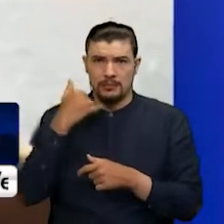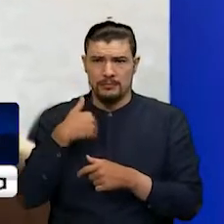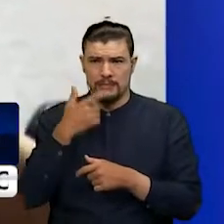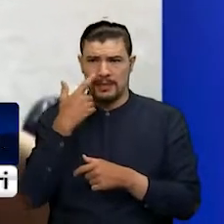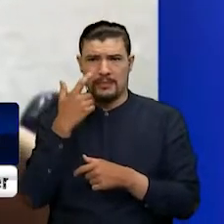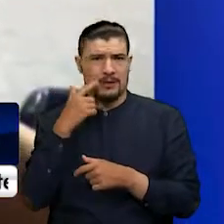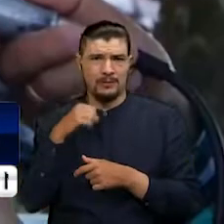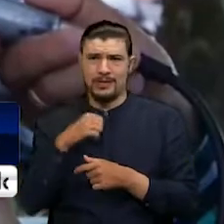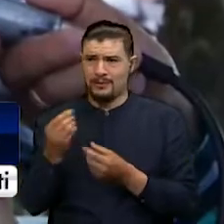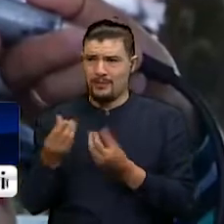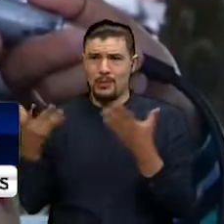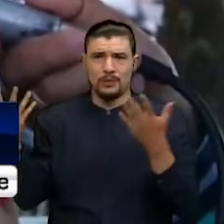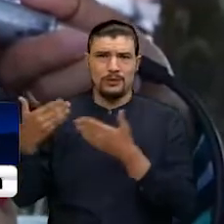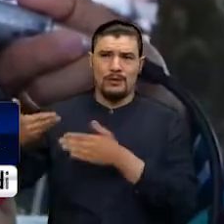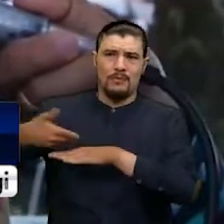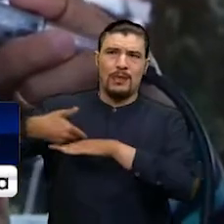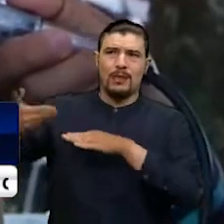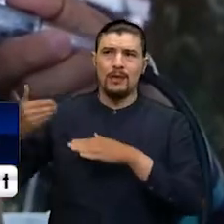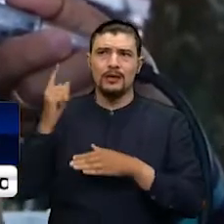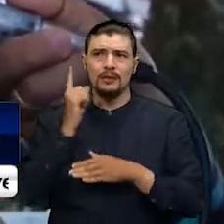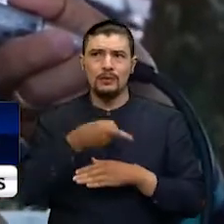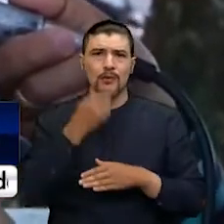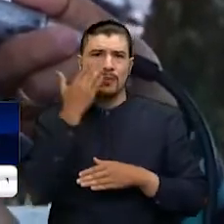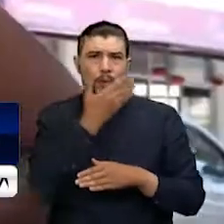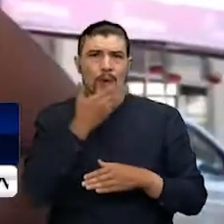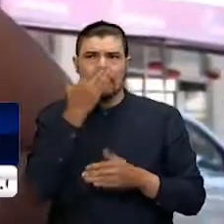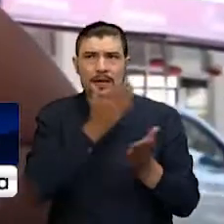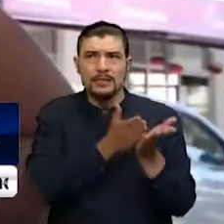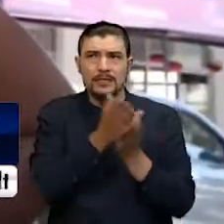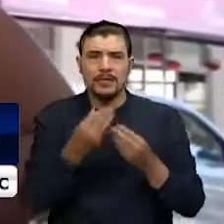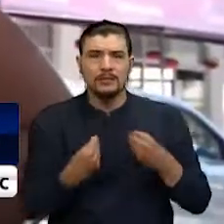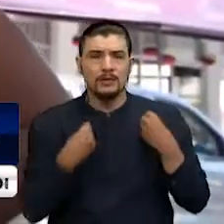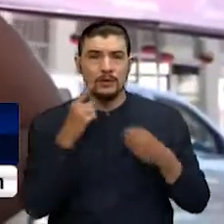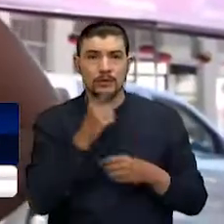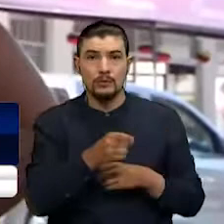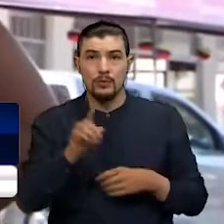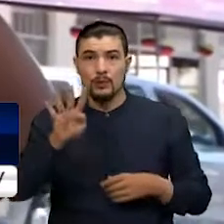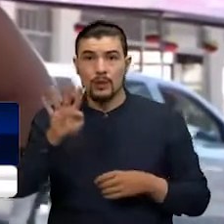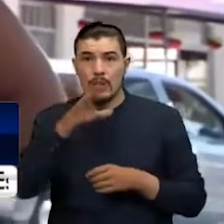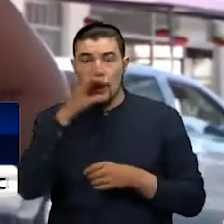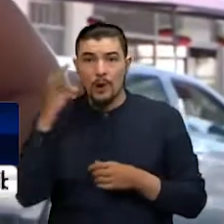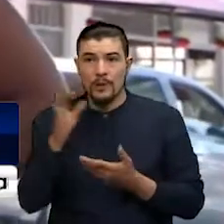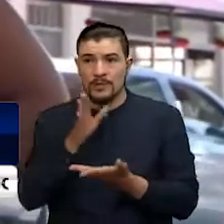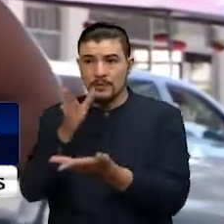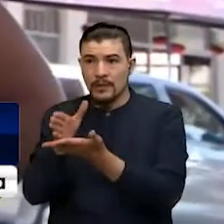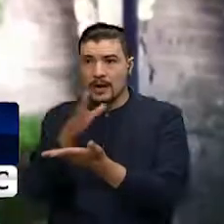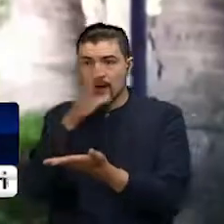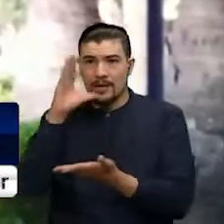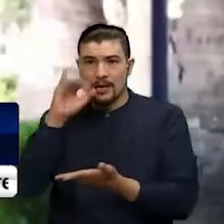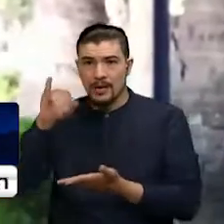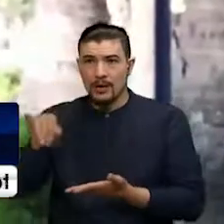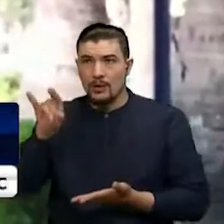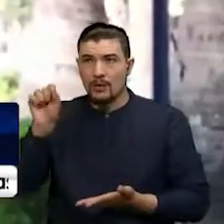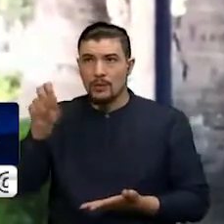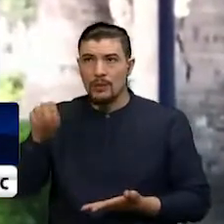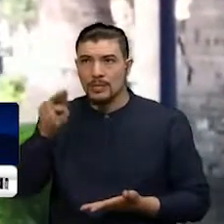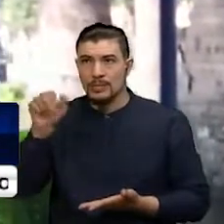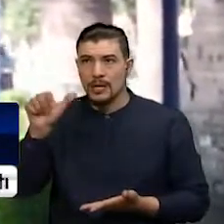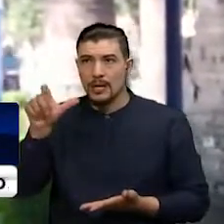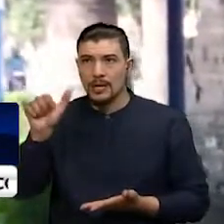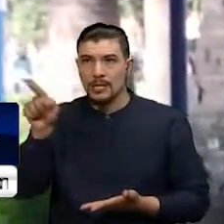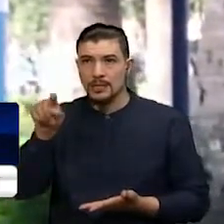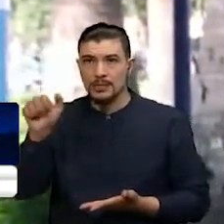no nos dan más pruebas de sobrevivencia, eso es lo que nosotros queremos. Cuatro sujetos llegaron esa noche a la finca de Juan Salazar y se lo llevaron con